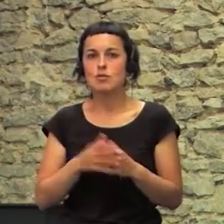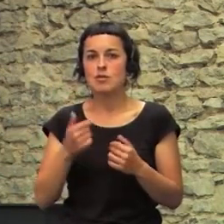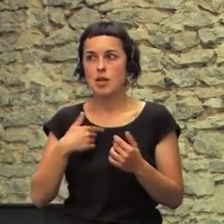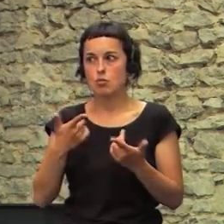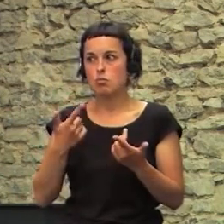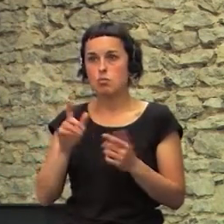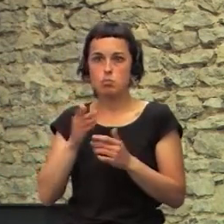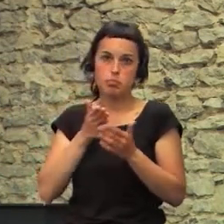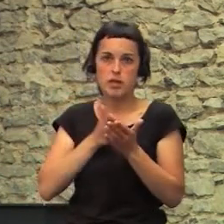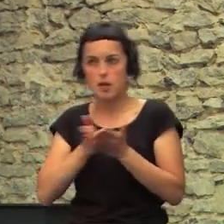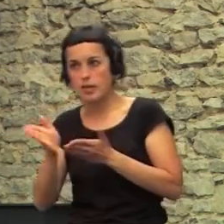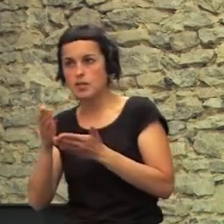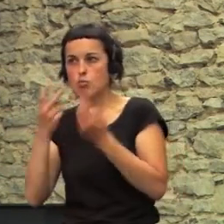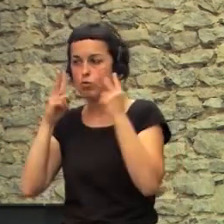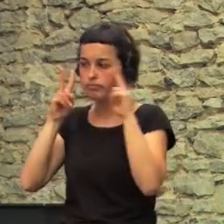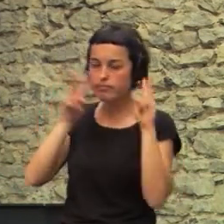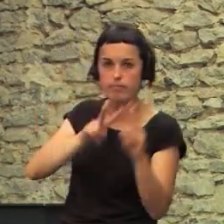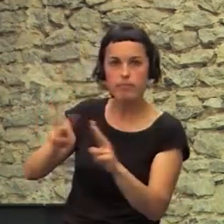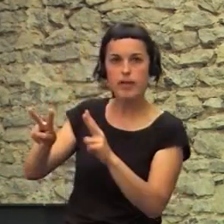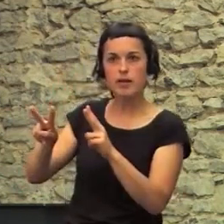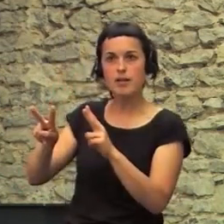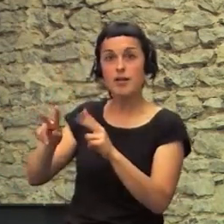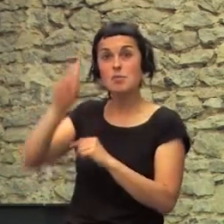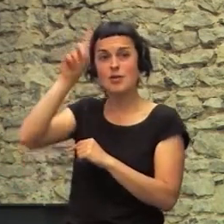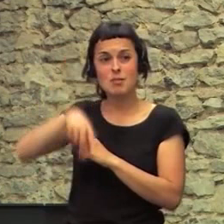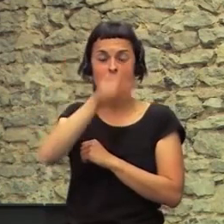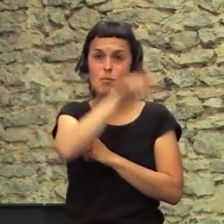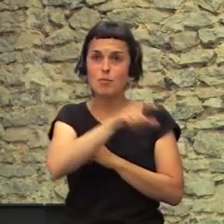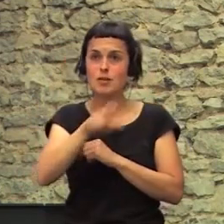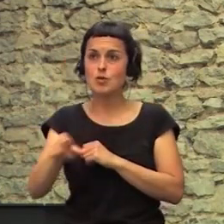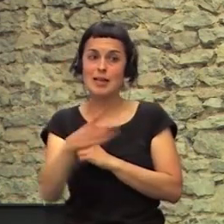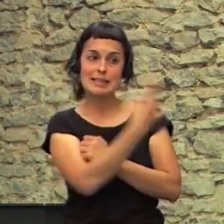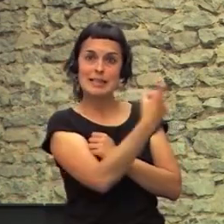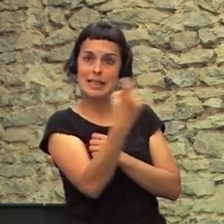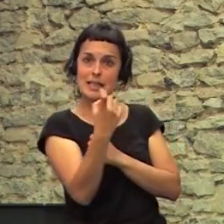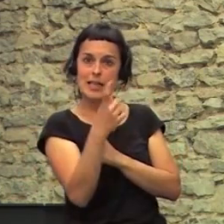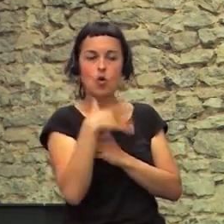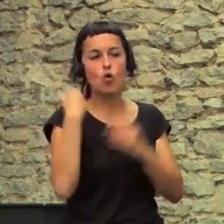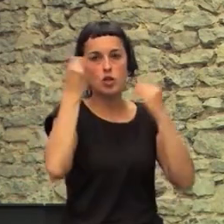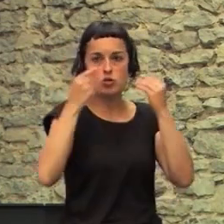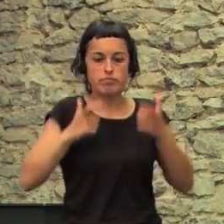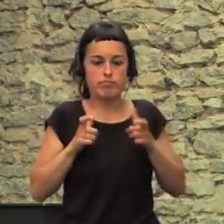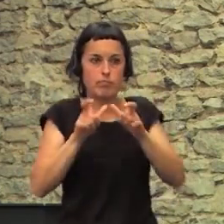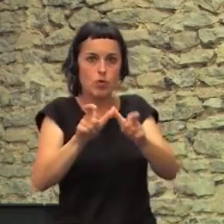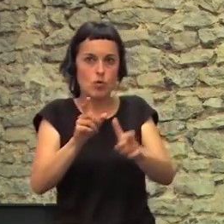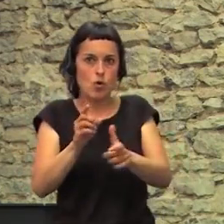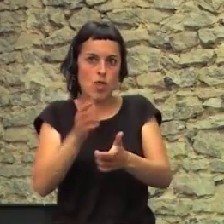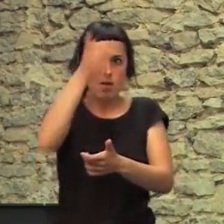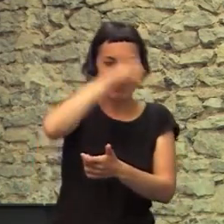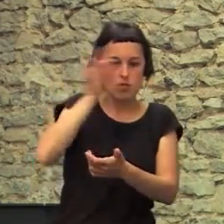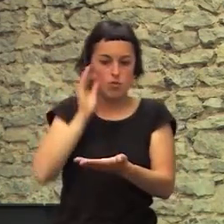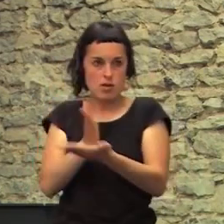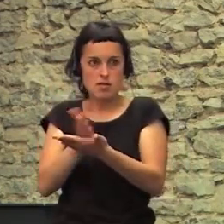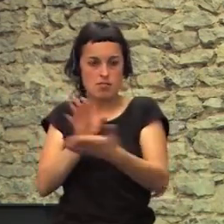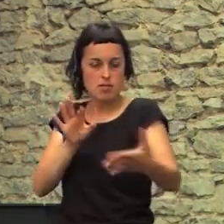esto y otra parte es atender hoy en día las necesidades de las personas a quienes entendemos esa categoría, dentro de esa categoría. Y